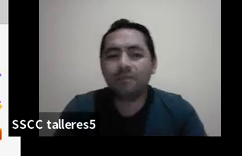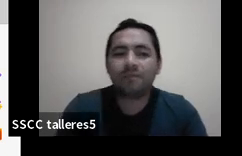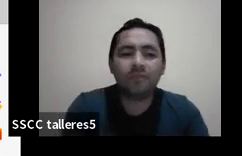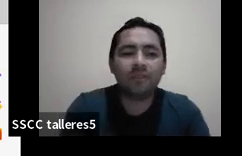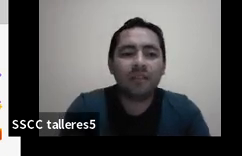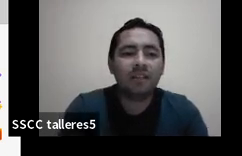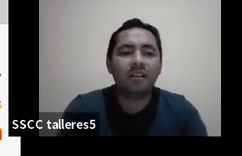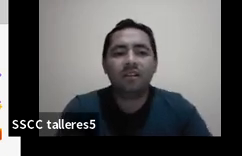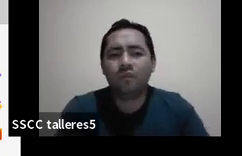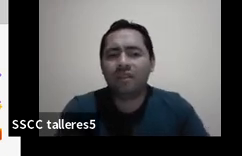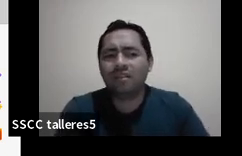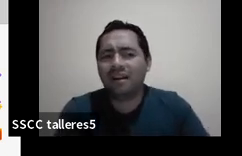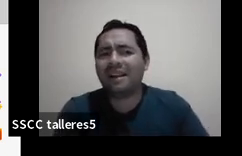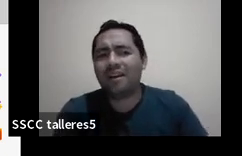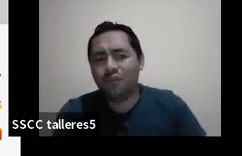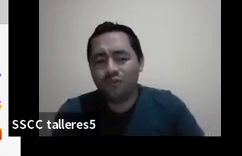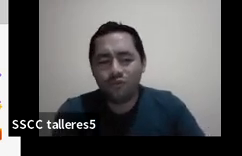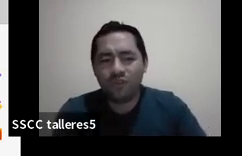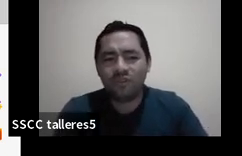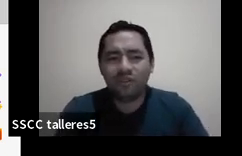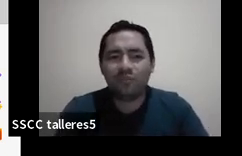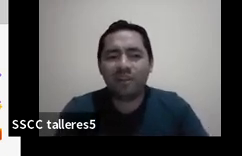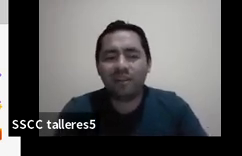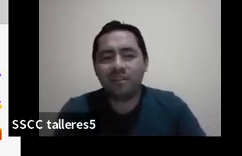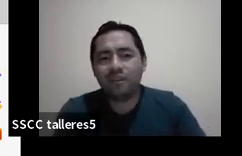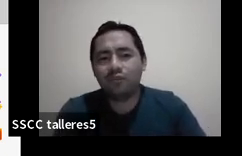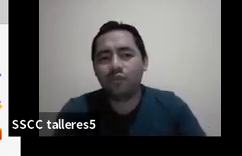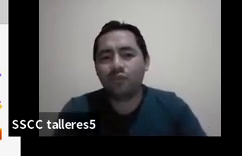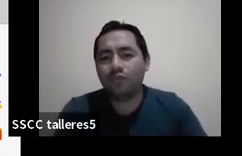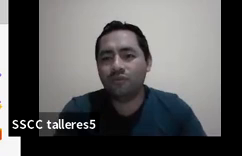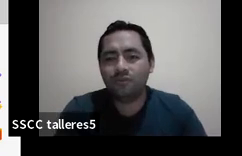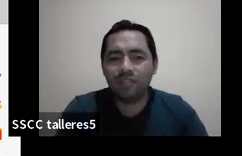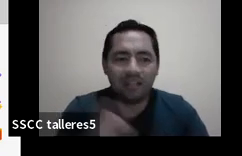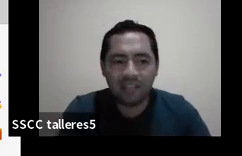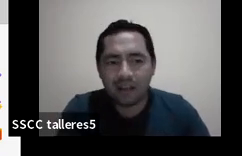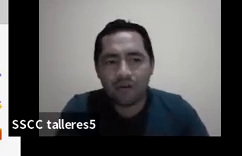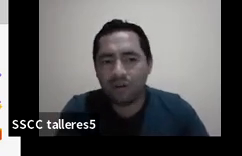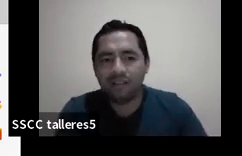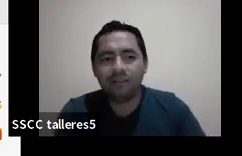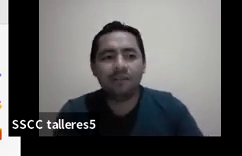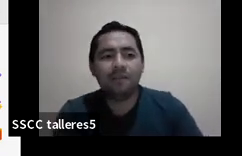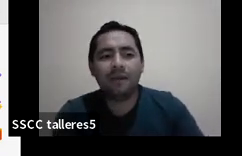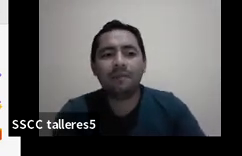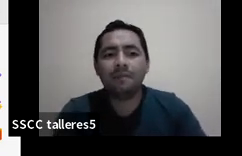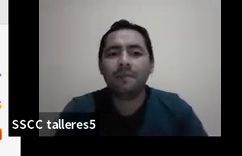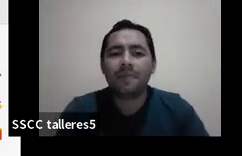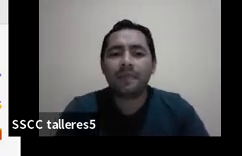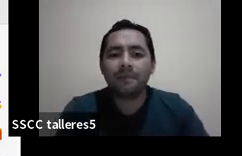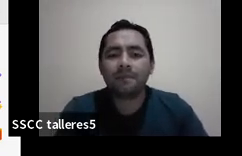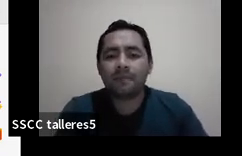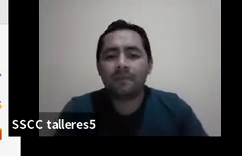normal, ¿no? Entonces, no es raro, no es de sorprenderse que un sordo se ría o grite,